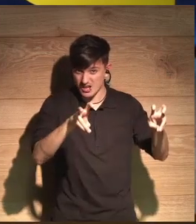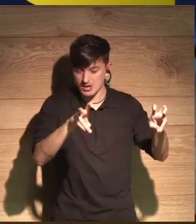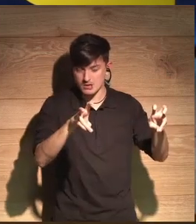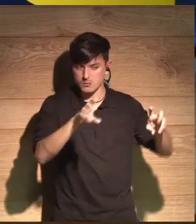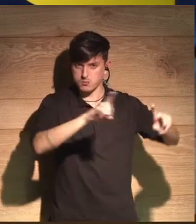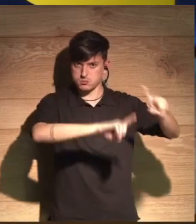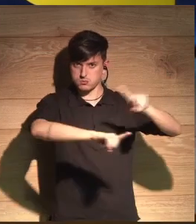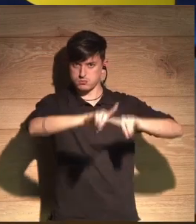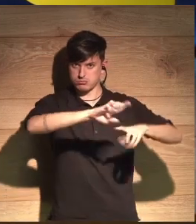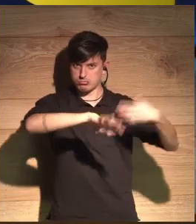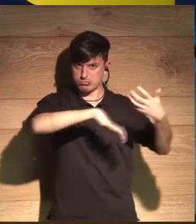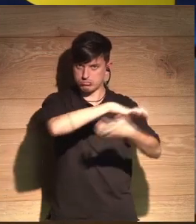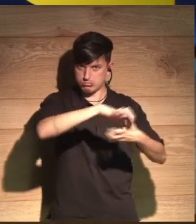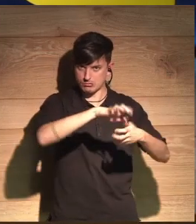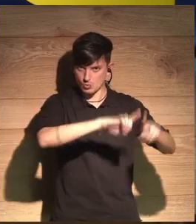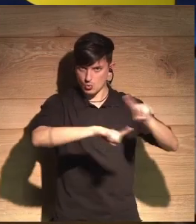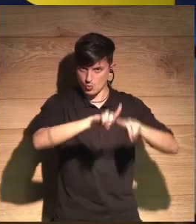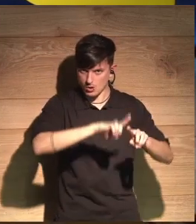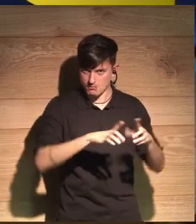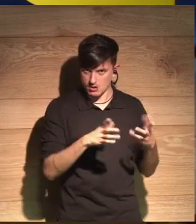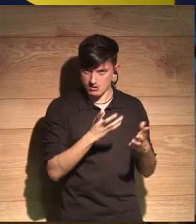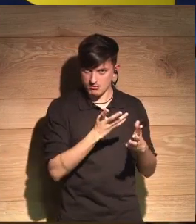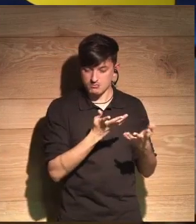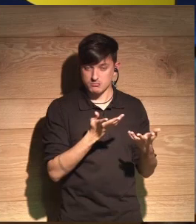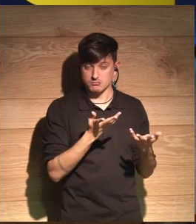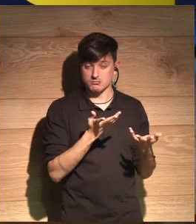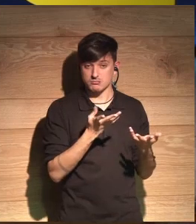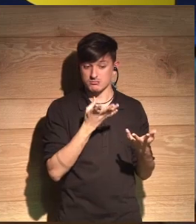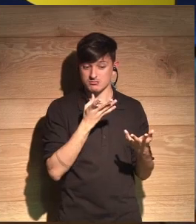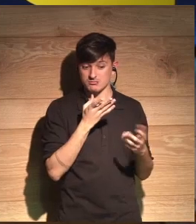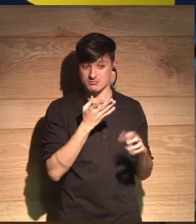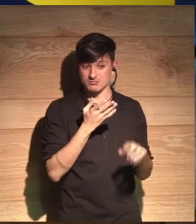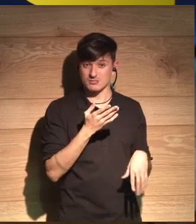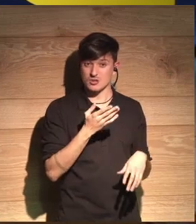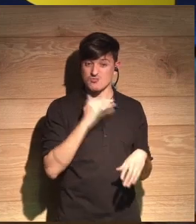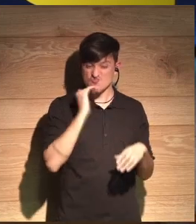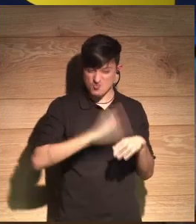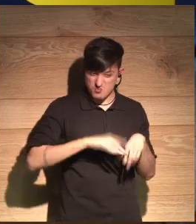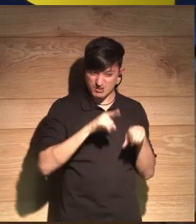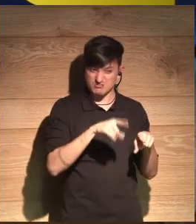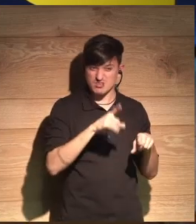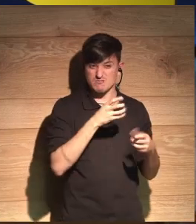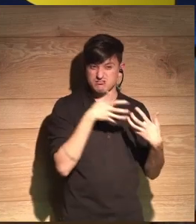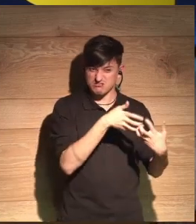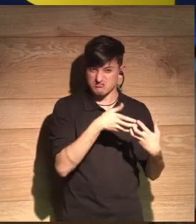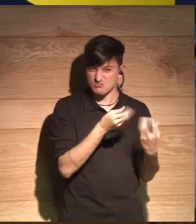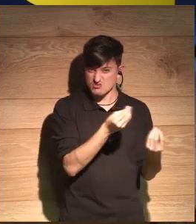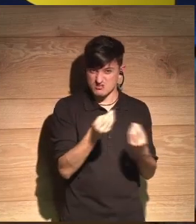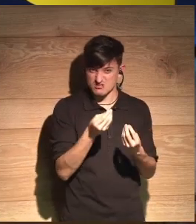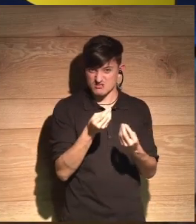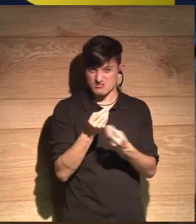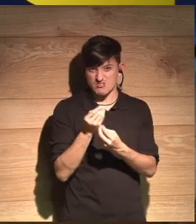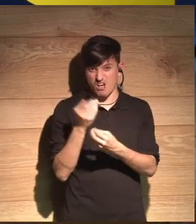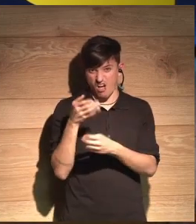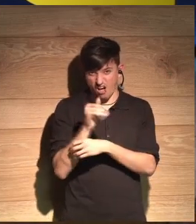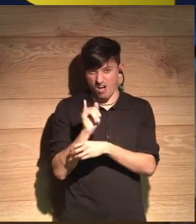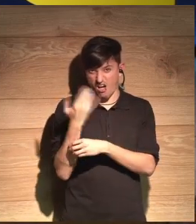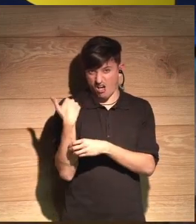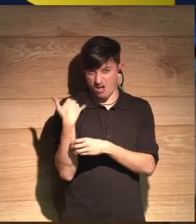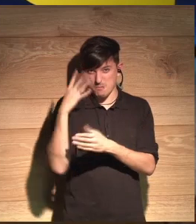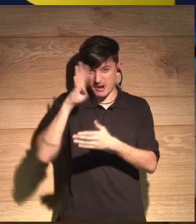problemático ha generado batallas e incluso como decía una en este barcelona es una historia que como dije